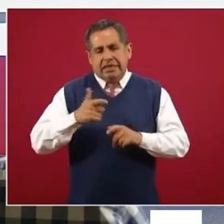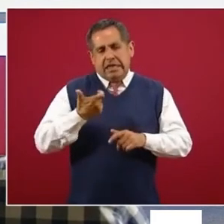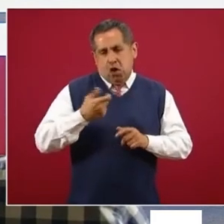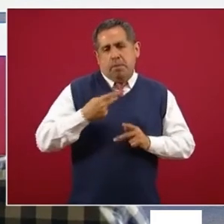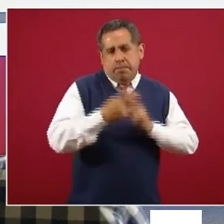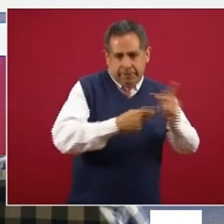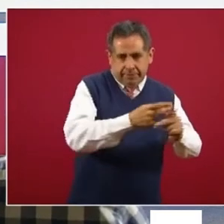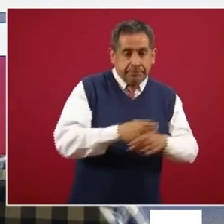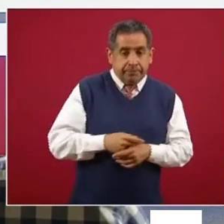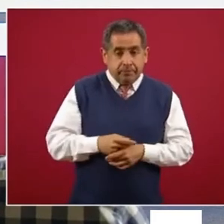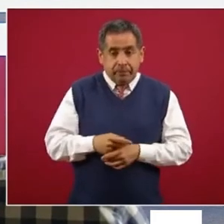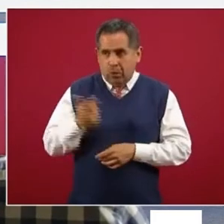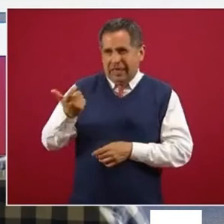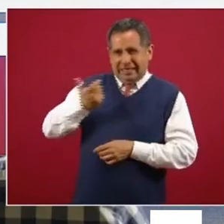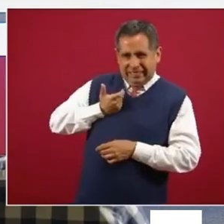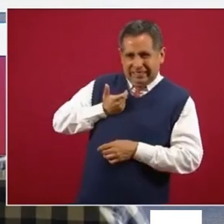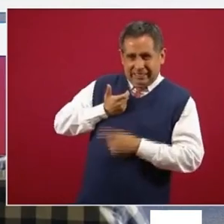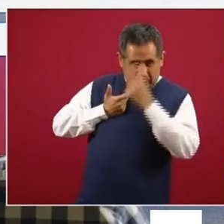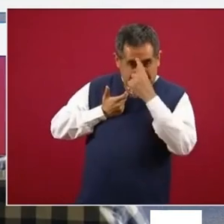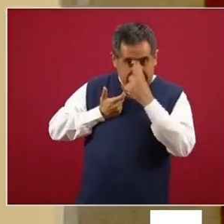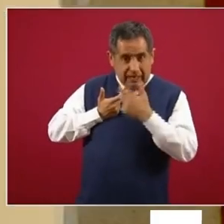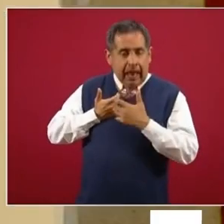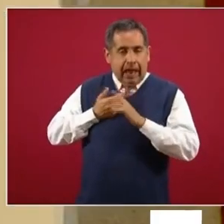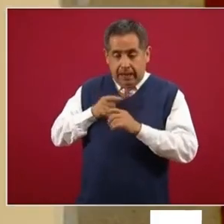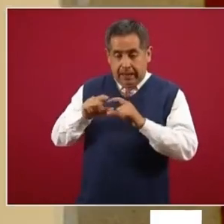el día que les entregaron su apoyo, depositar